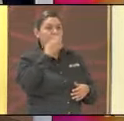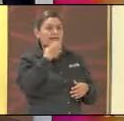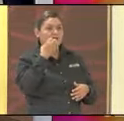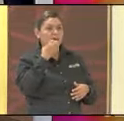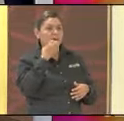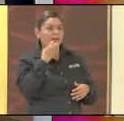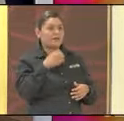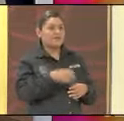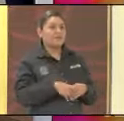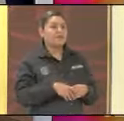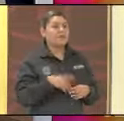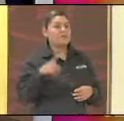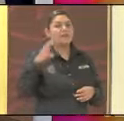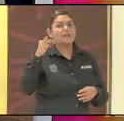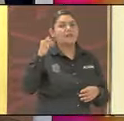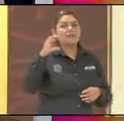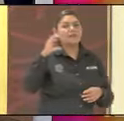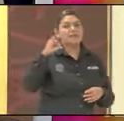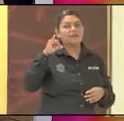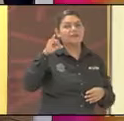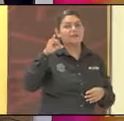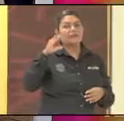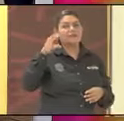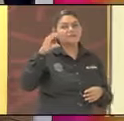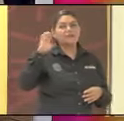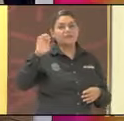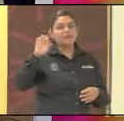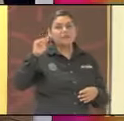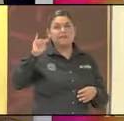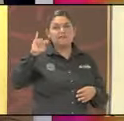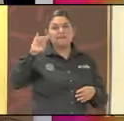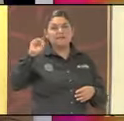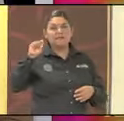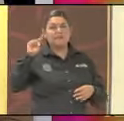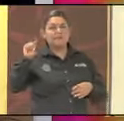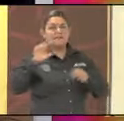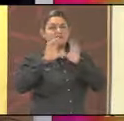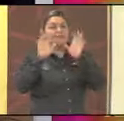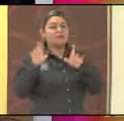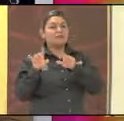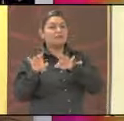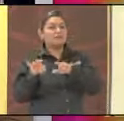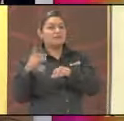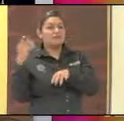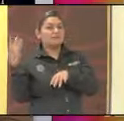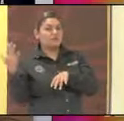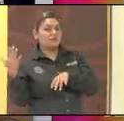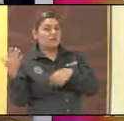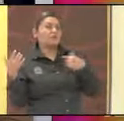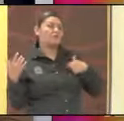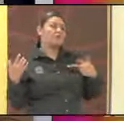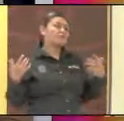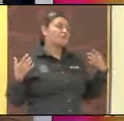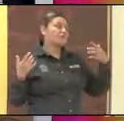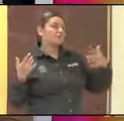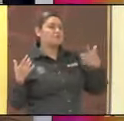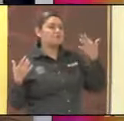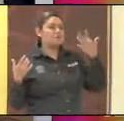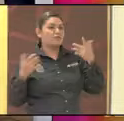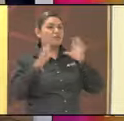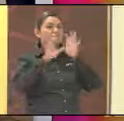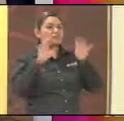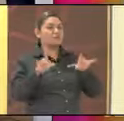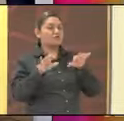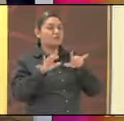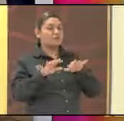el CETI 78 se comprometieron a poner 50 computadoras y nosotros entramos con 50 computadoras